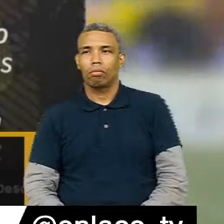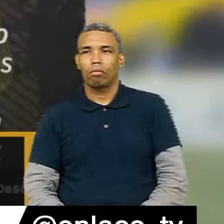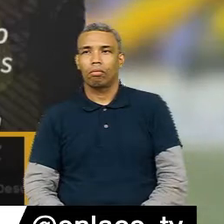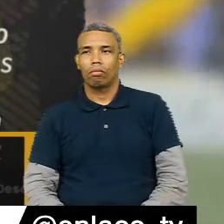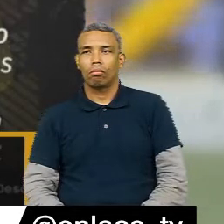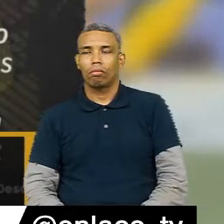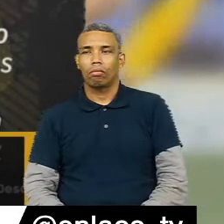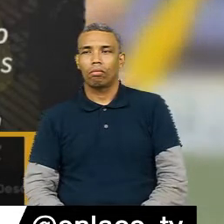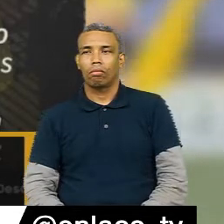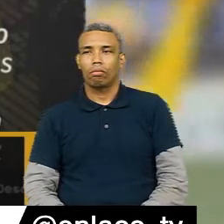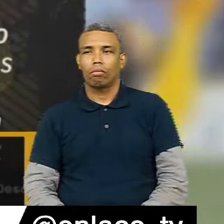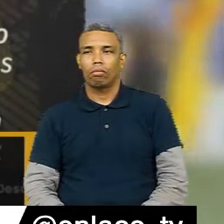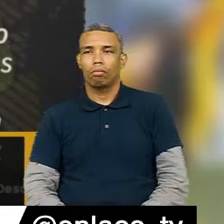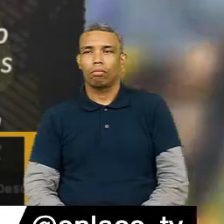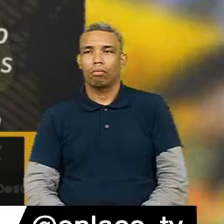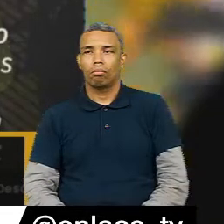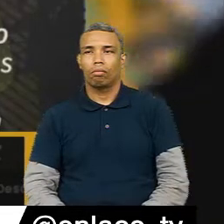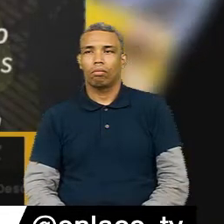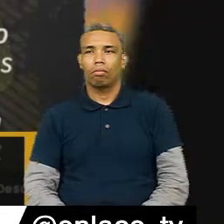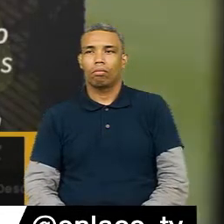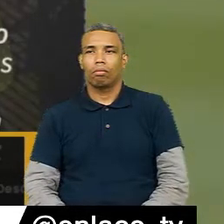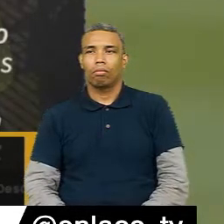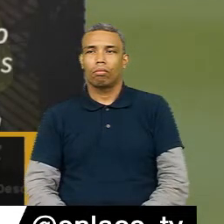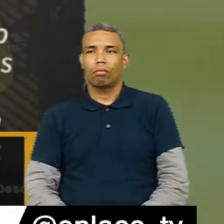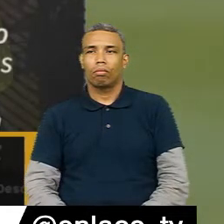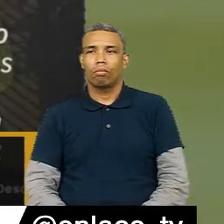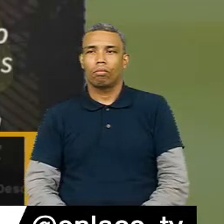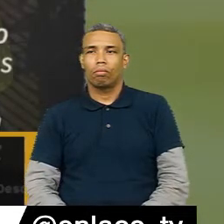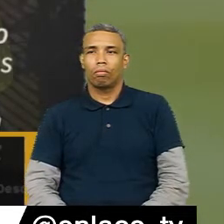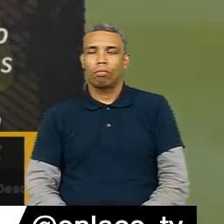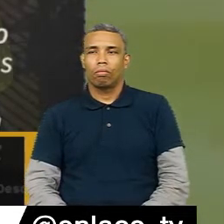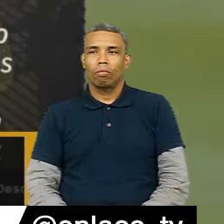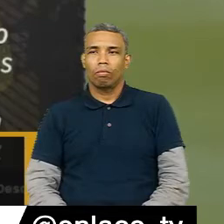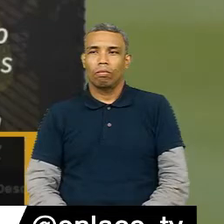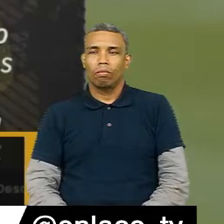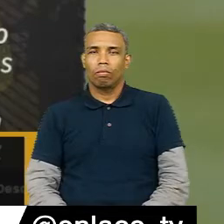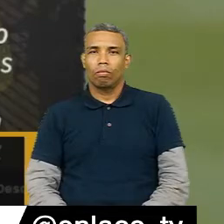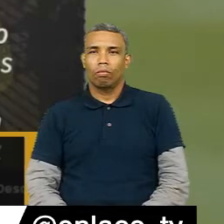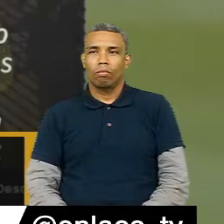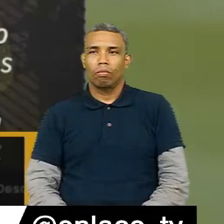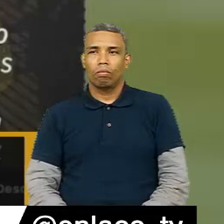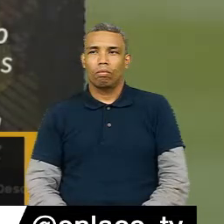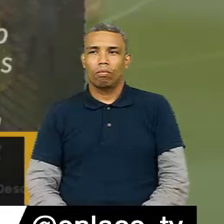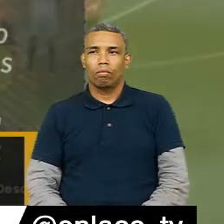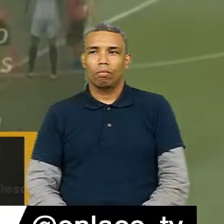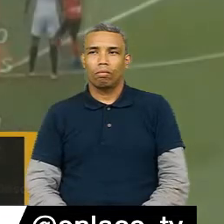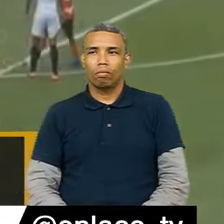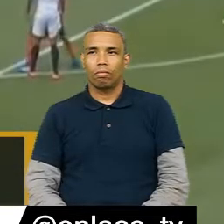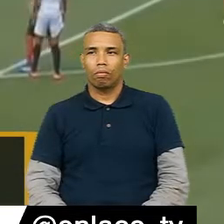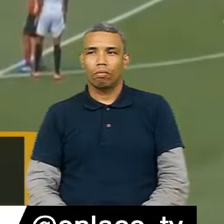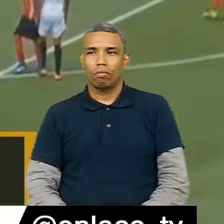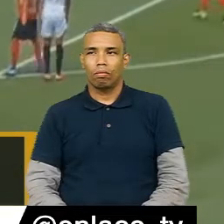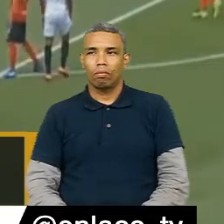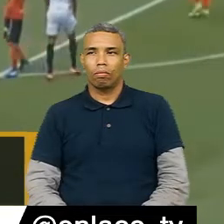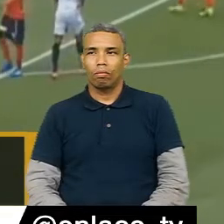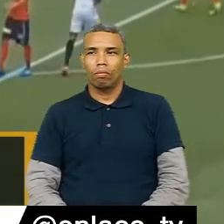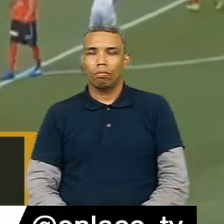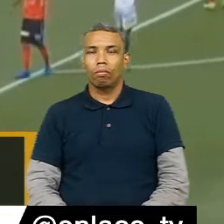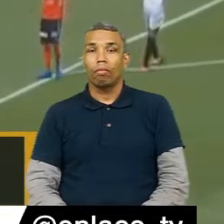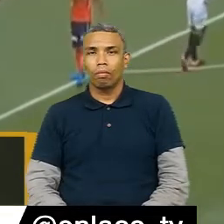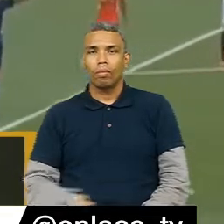Barahona, Roger Torres, Estefano Arango, Eliezer Quiñones, Alex Castro, Ronaldo Ariza y John Vázquez. Por parte